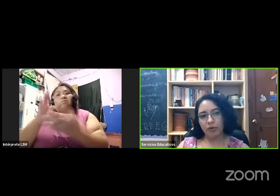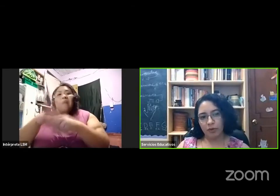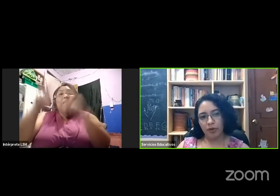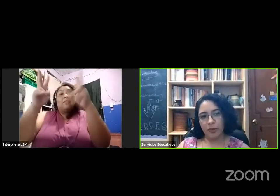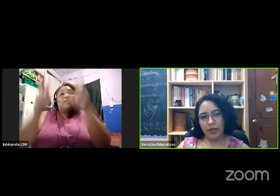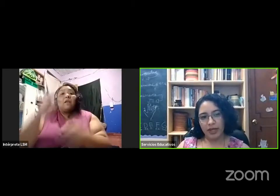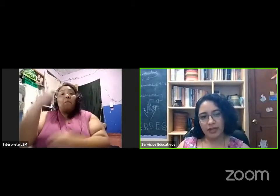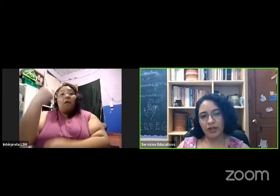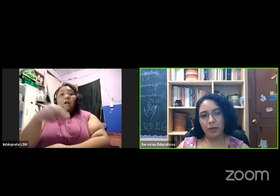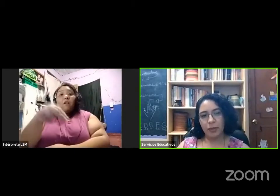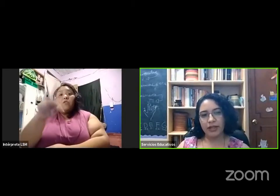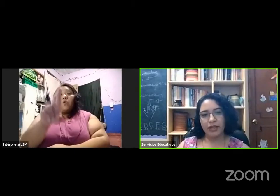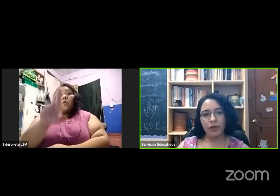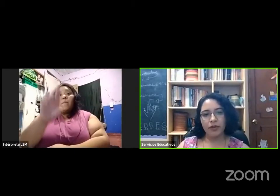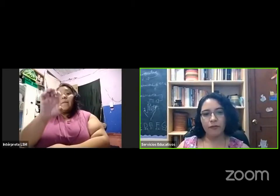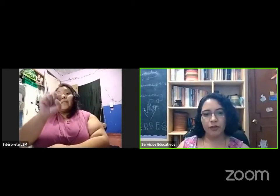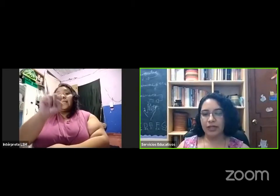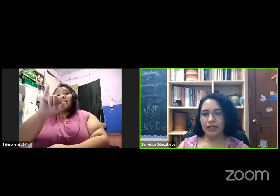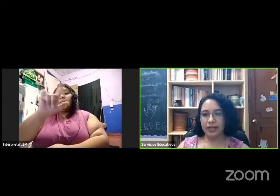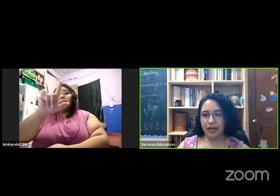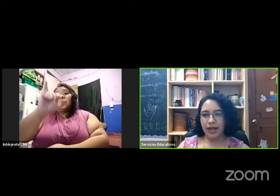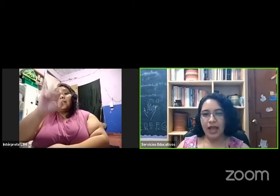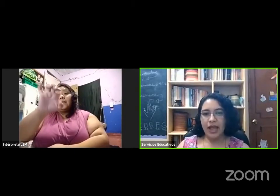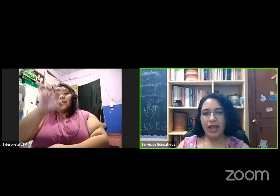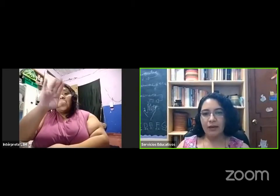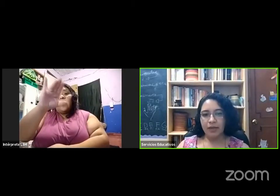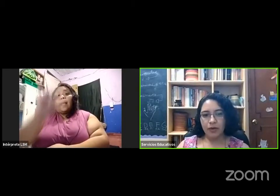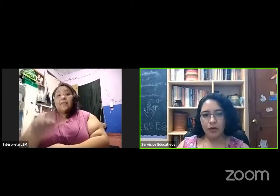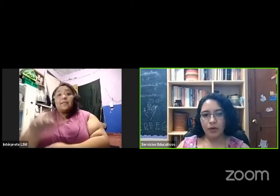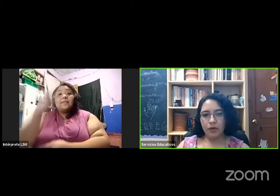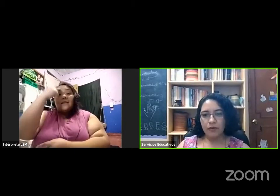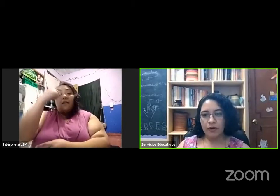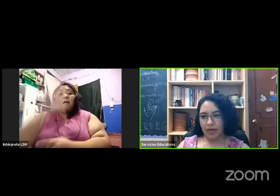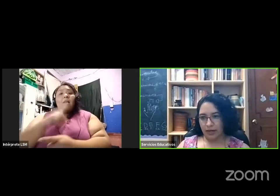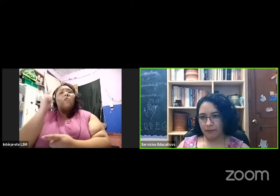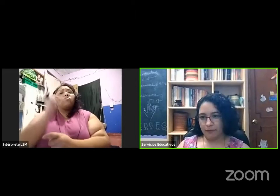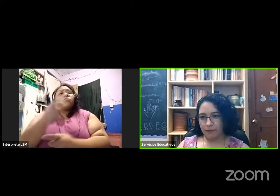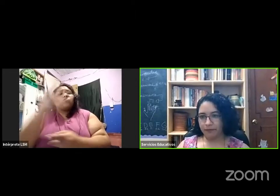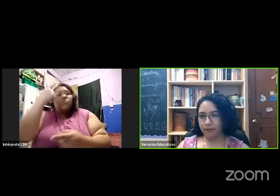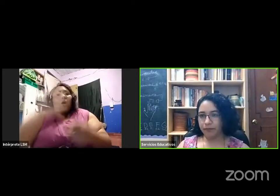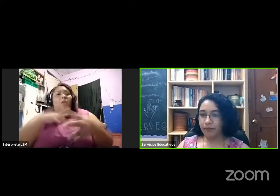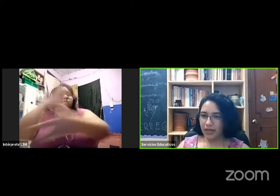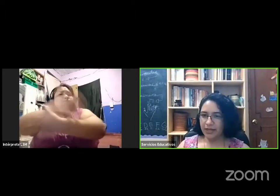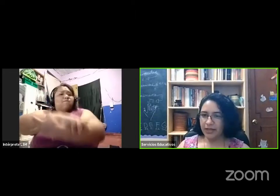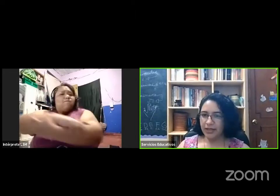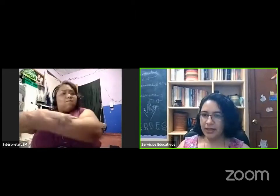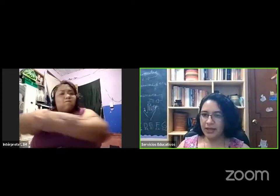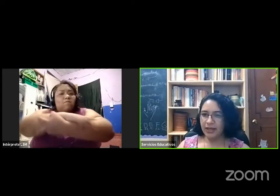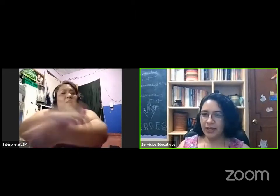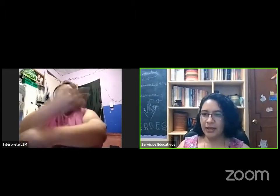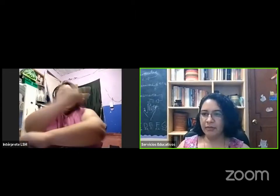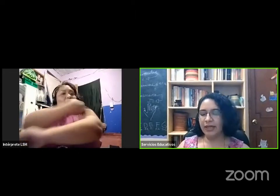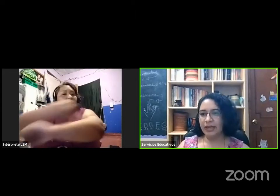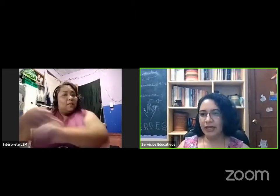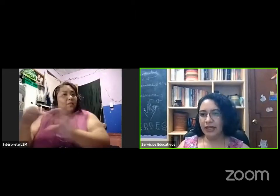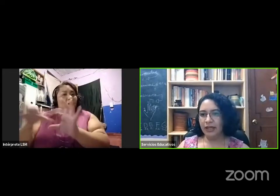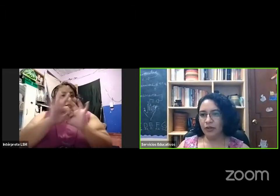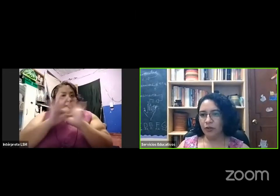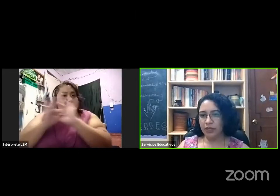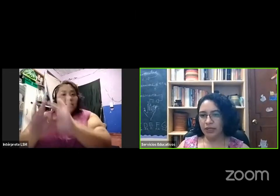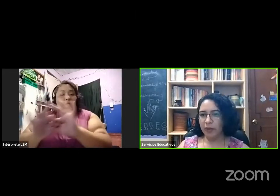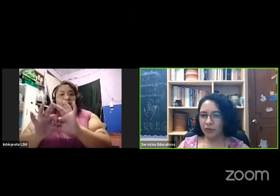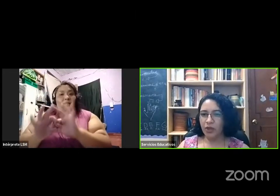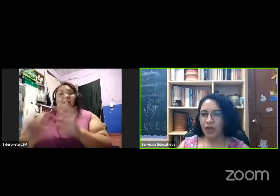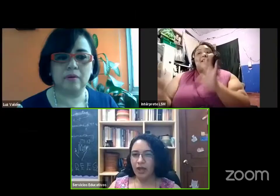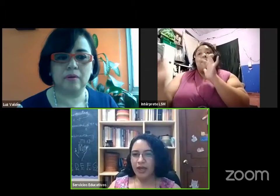testimonio propio de vida con el objetivo de fortalecer el vínculo familiar. Y el mensaje que nos pide que